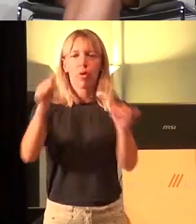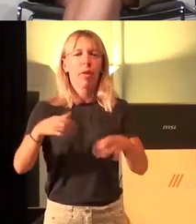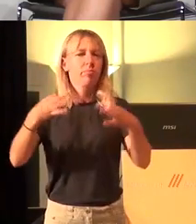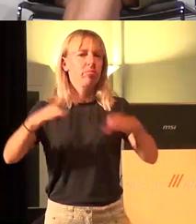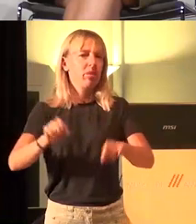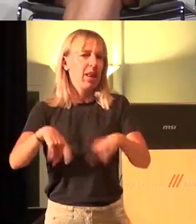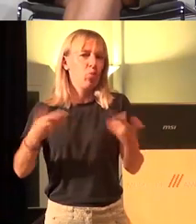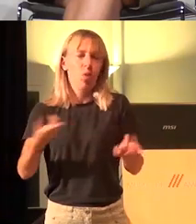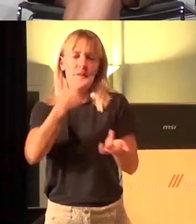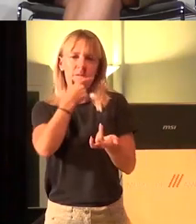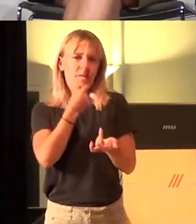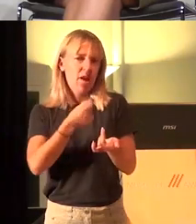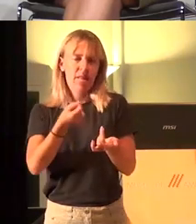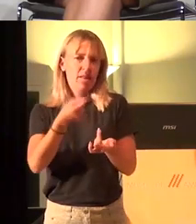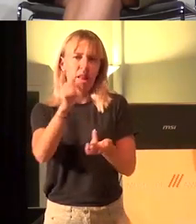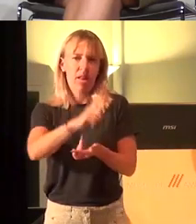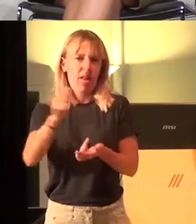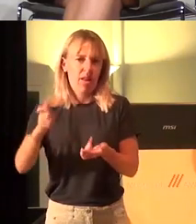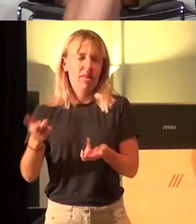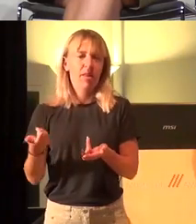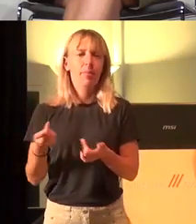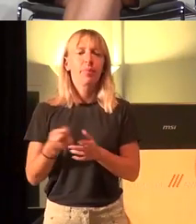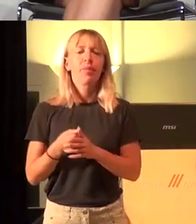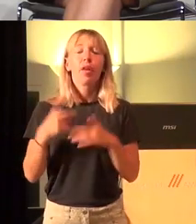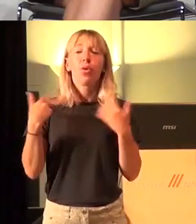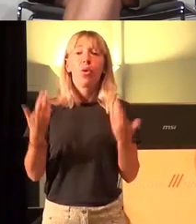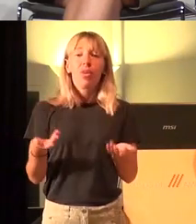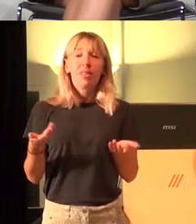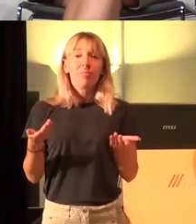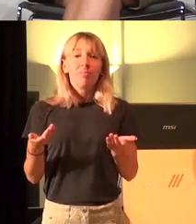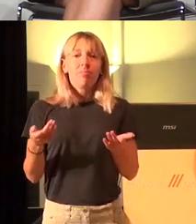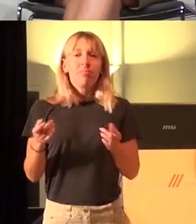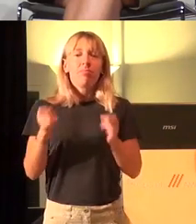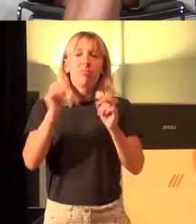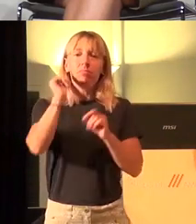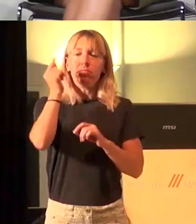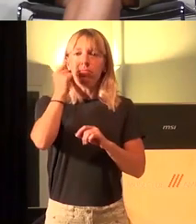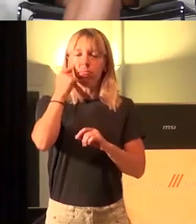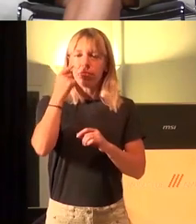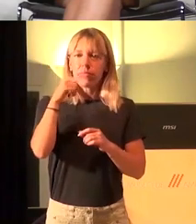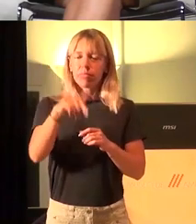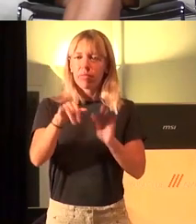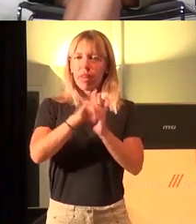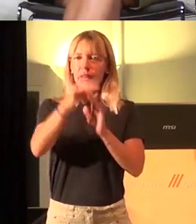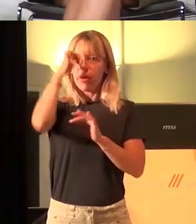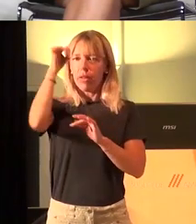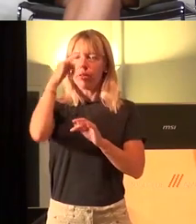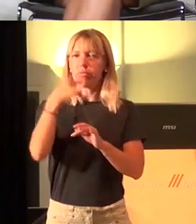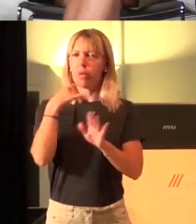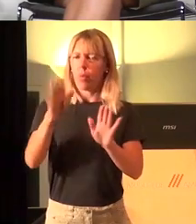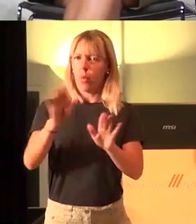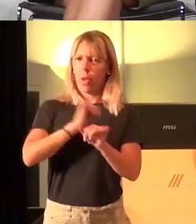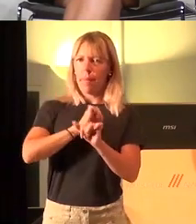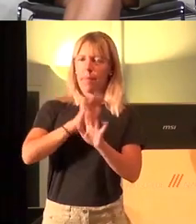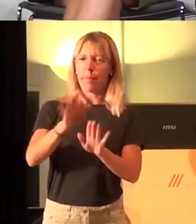natural y facilitárselo a la gente. Entonces, cuando descubrimos Acerca Cultura, pues fue como, espera, que